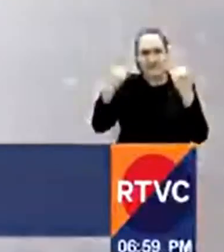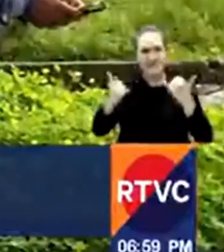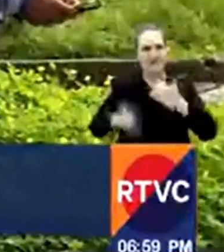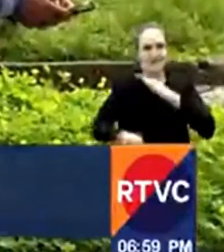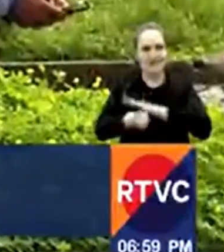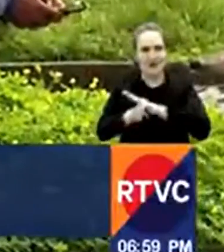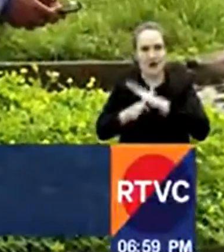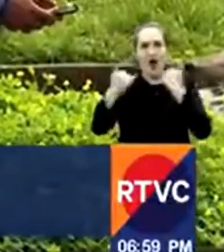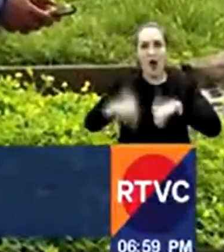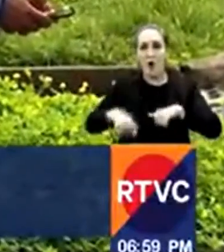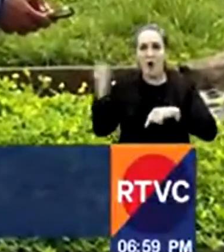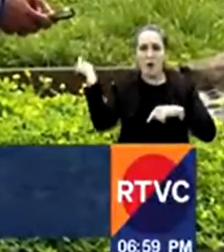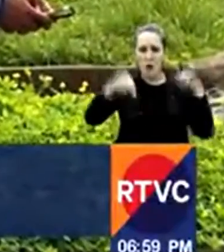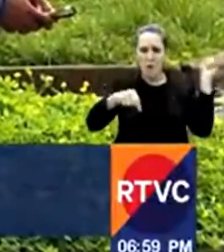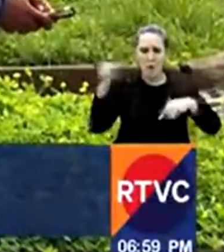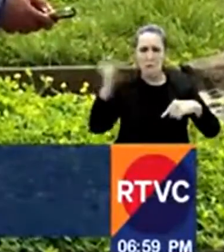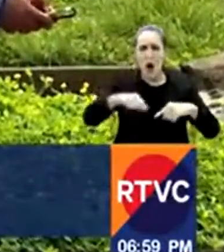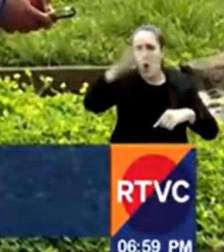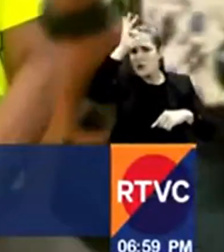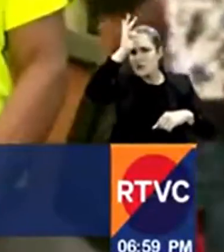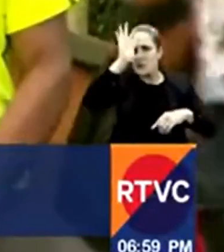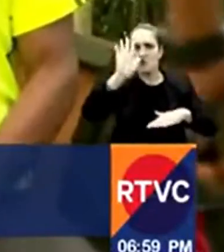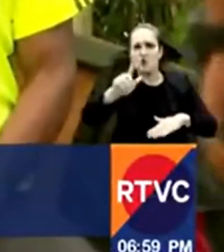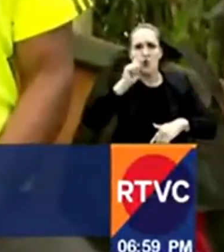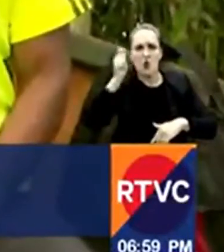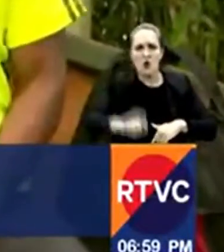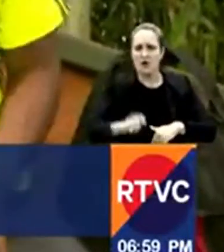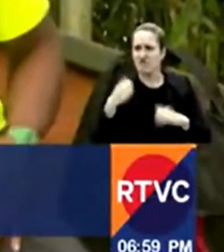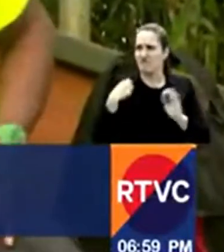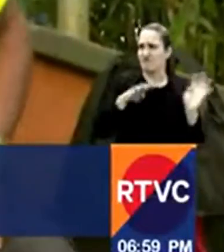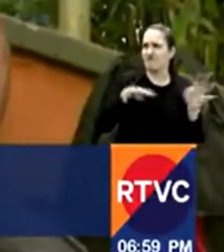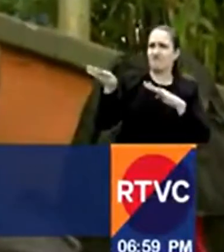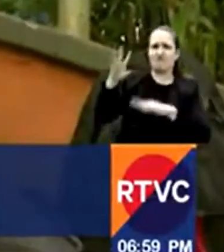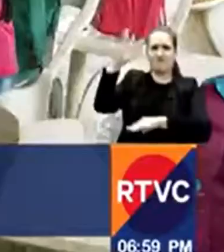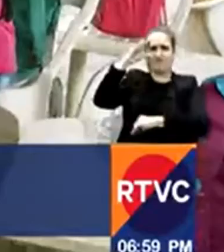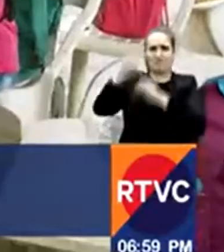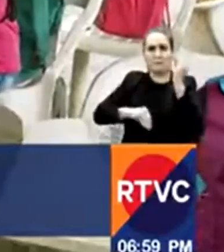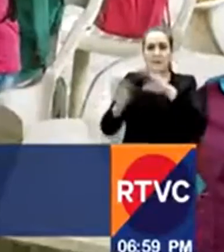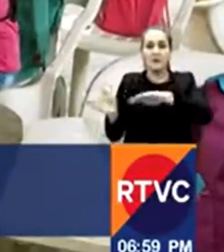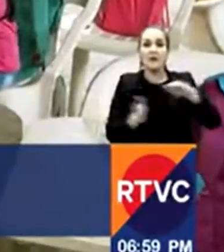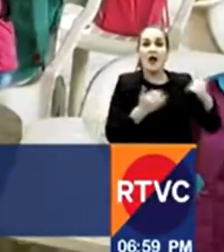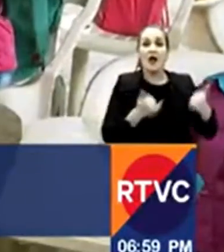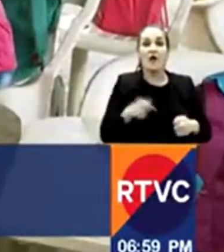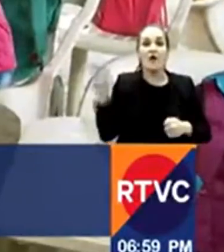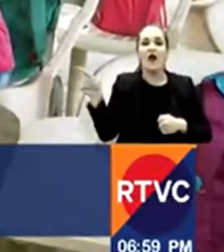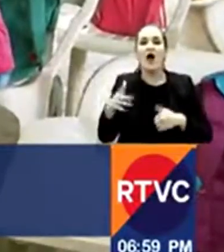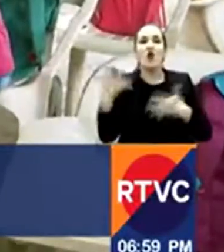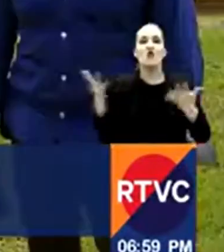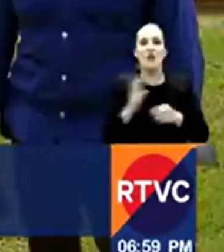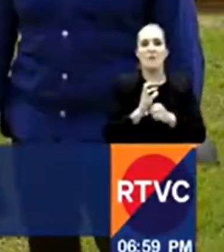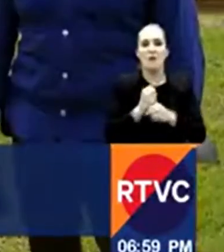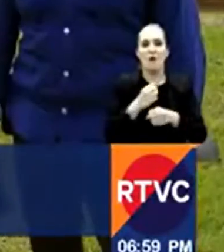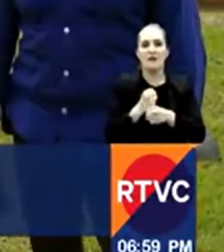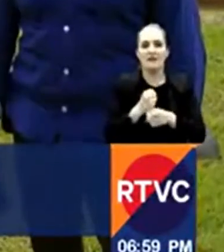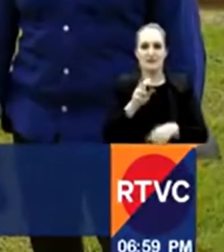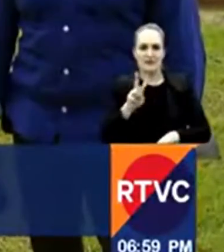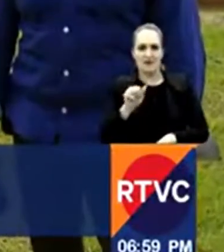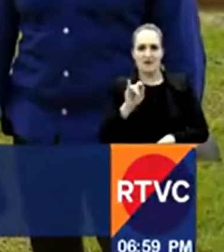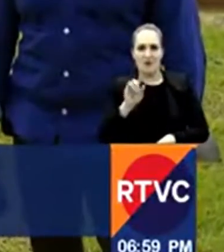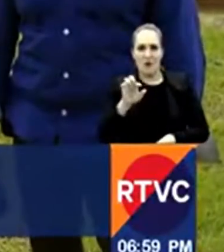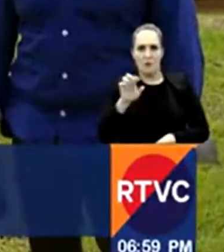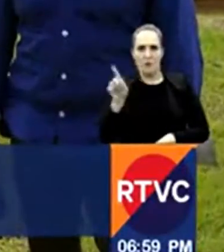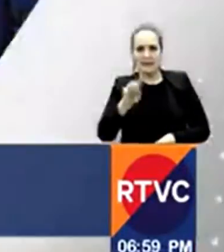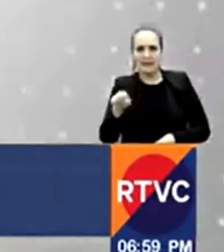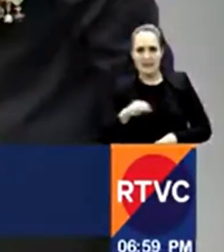hospital. Colombia, mi elección 2022. El noticiero de todos llegó a Vaupés y habló con la gente sobre la jornada electoral